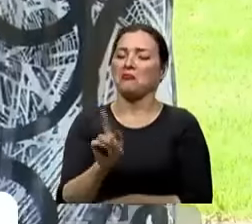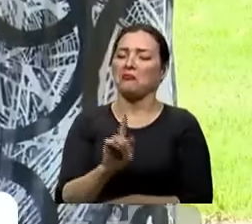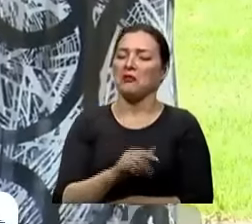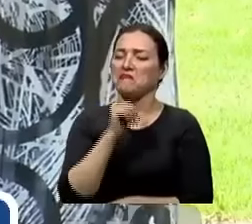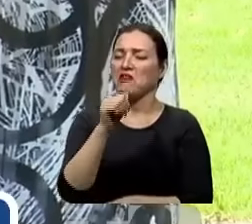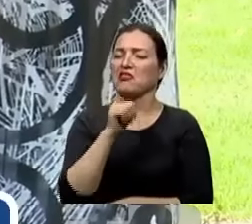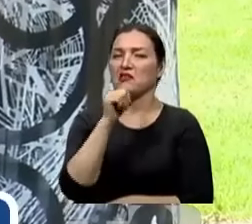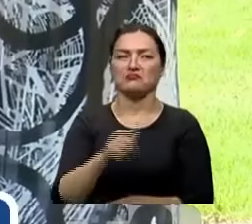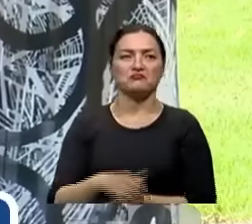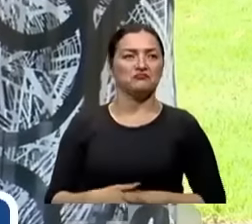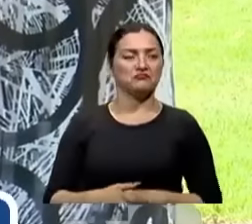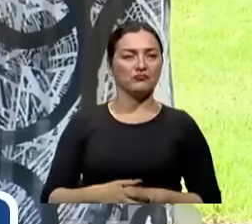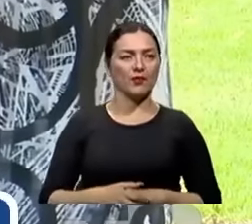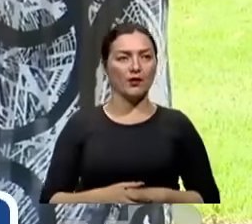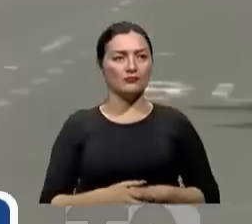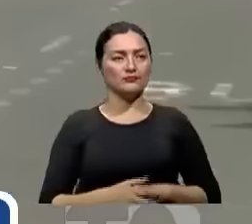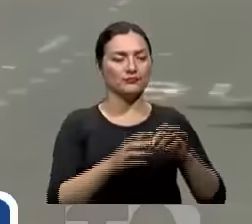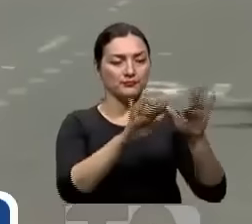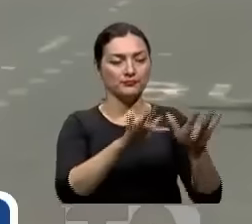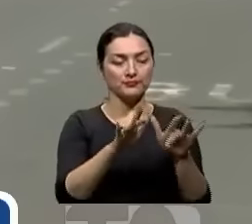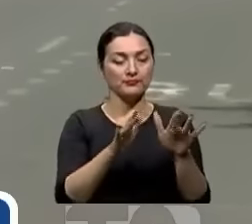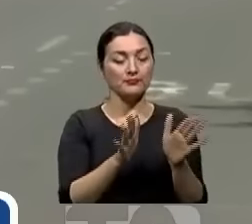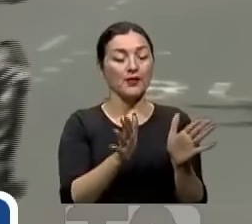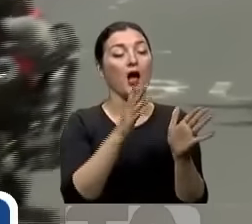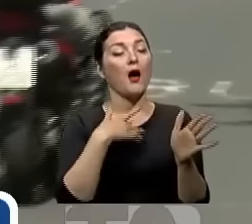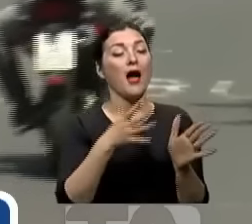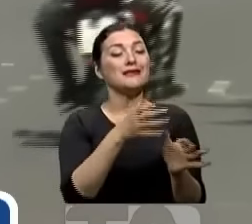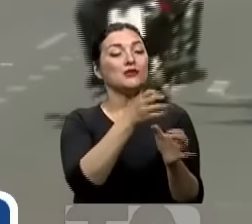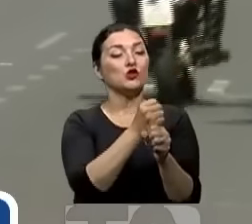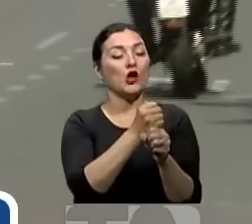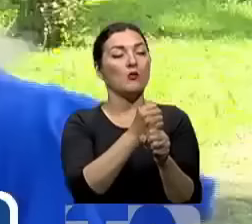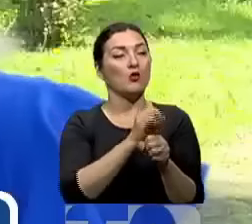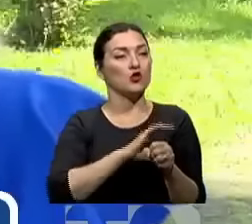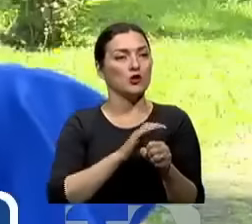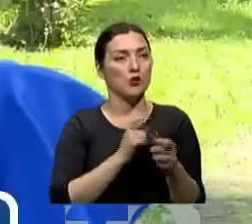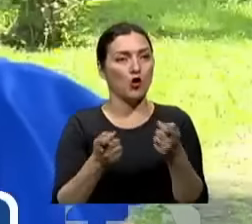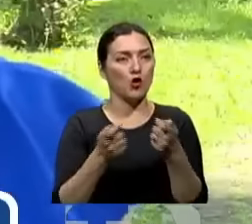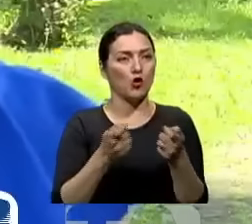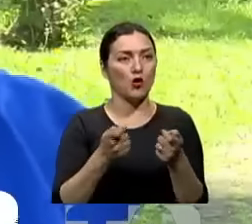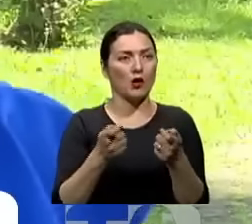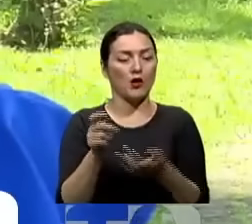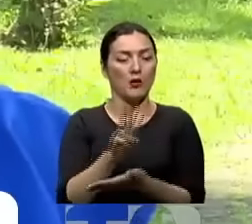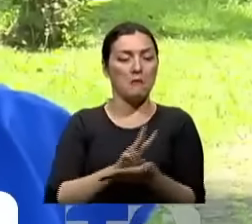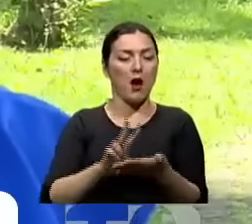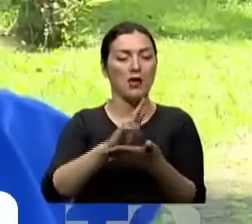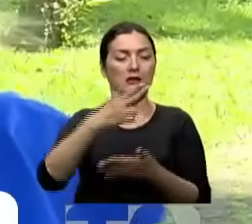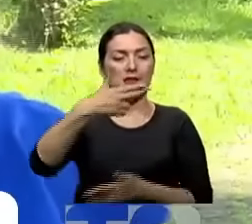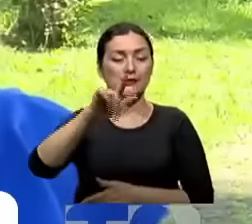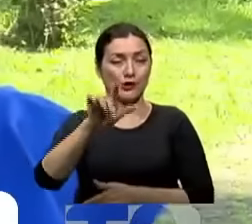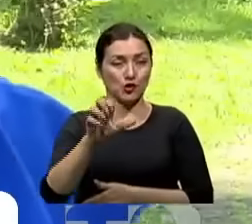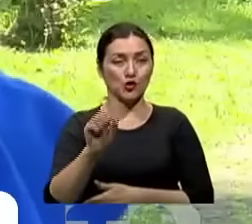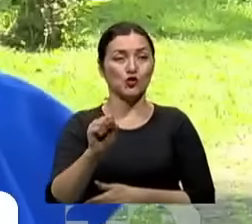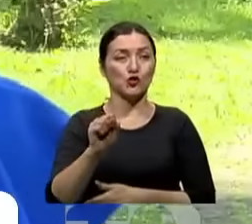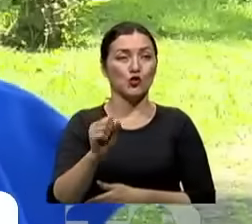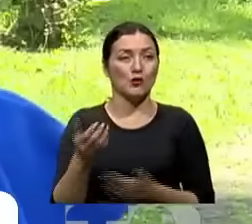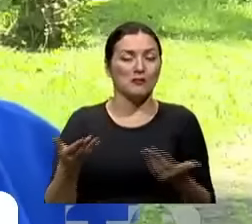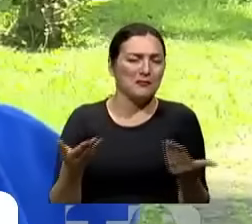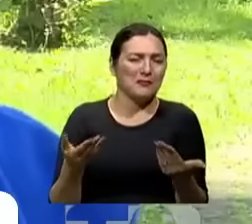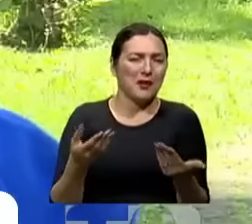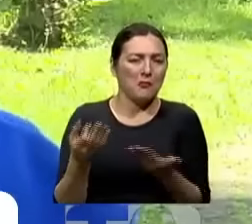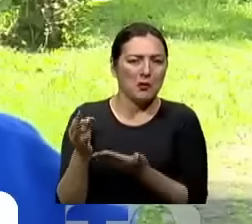Además, pidieron a la Secretaría de Seguridad del municipio de Quito que intervenga en el sector. Aquí en el Valle de los Chillos no existe una